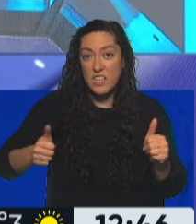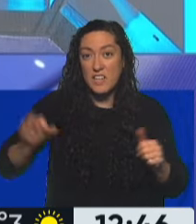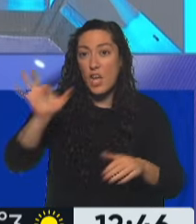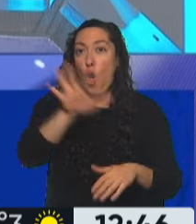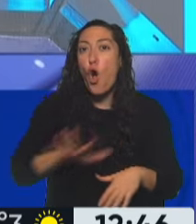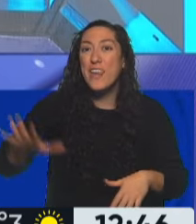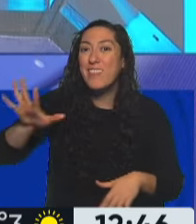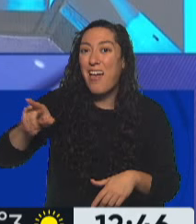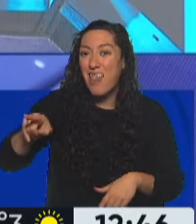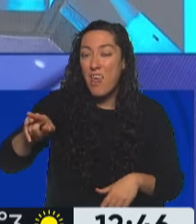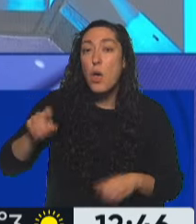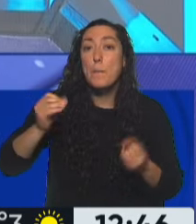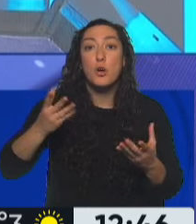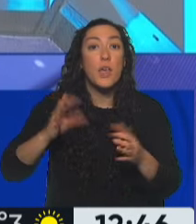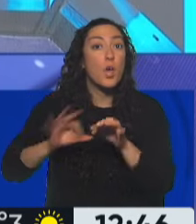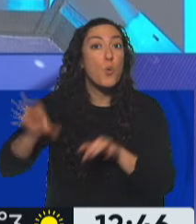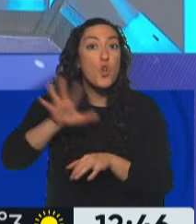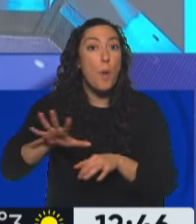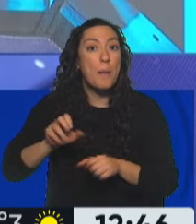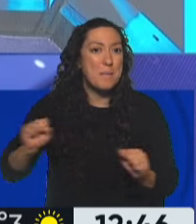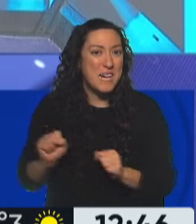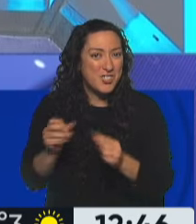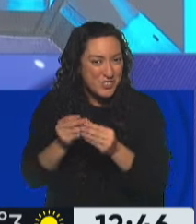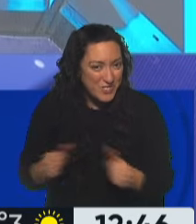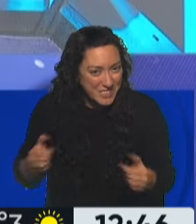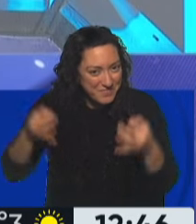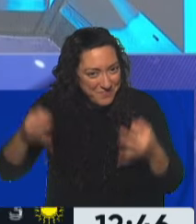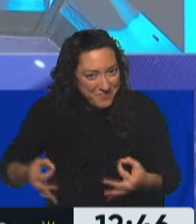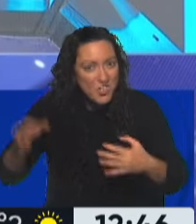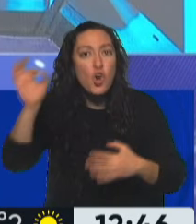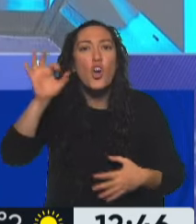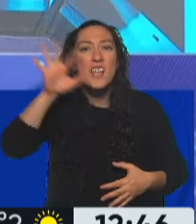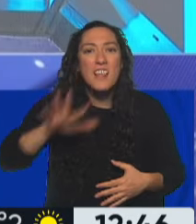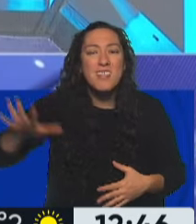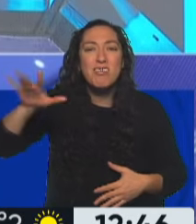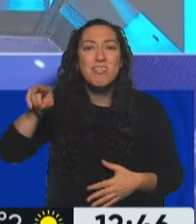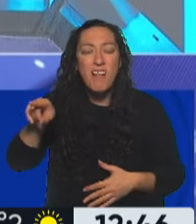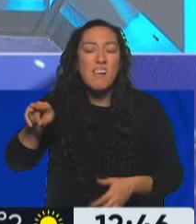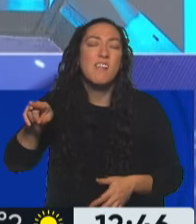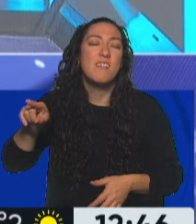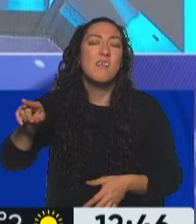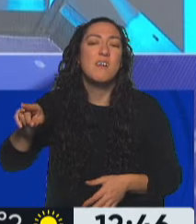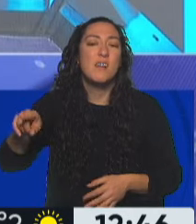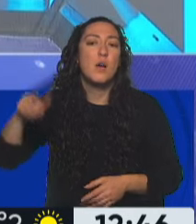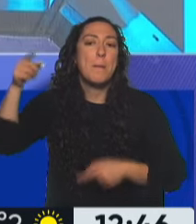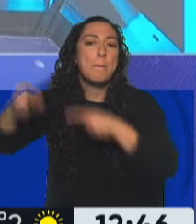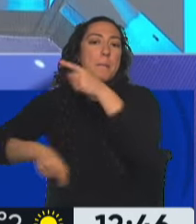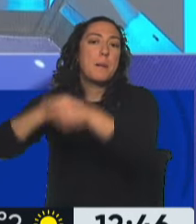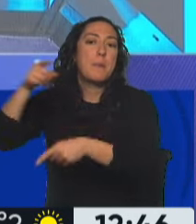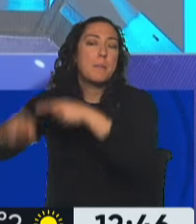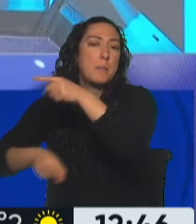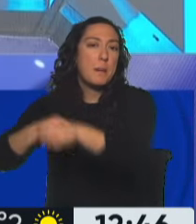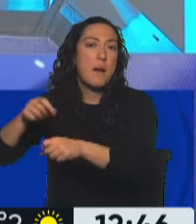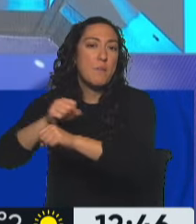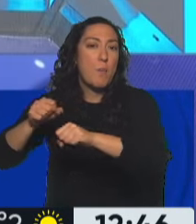oriental, porque en el frente europeo termina en mayo, claro, pero en el frente oriental termina después de los bombardeos de Hiroshima y